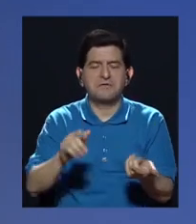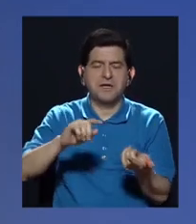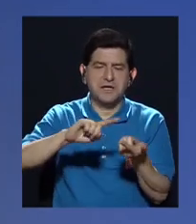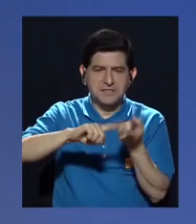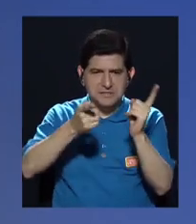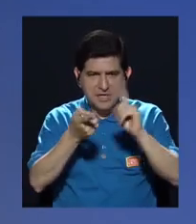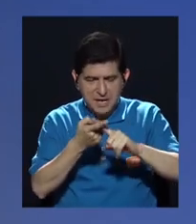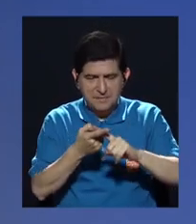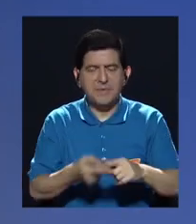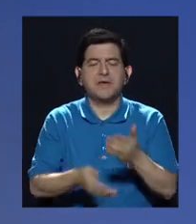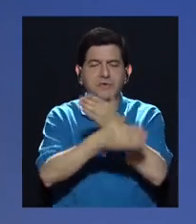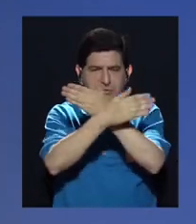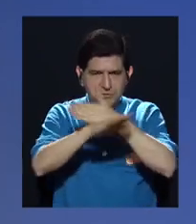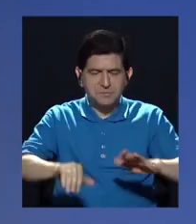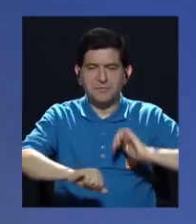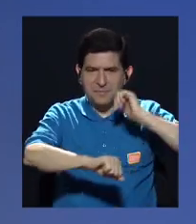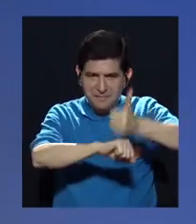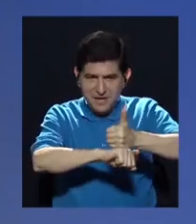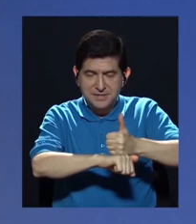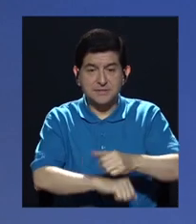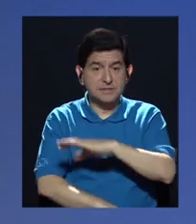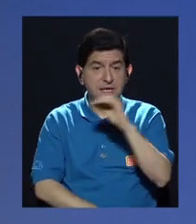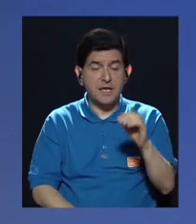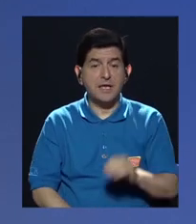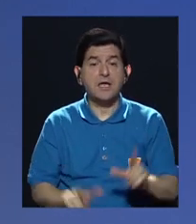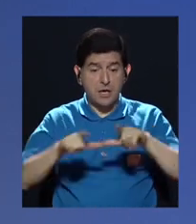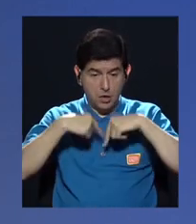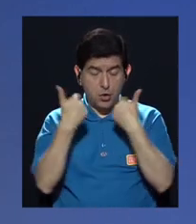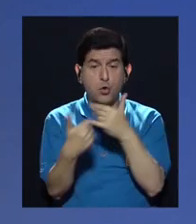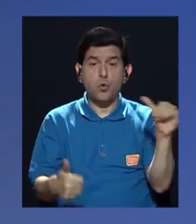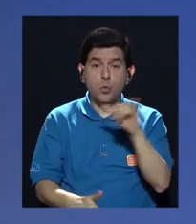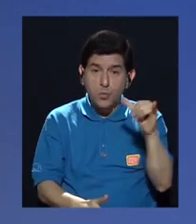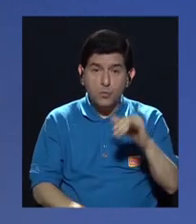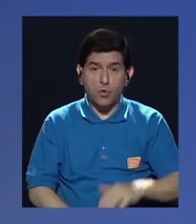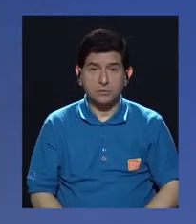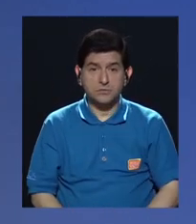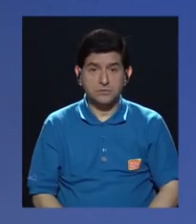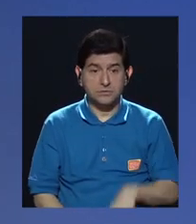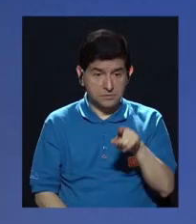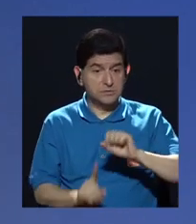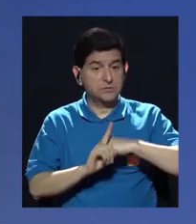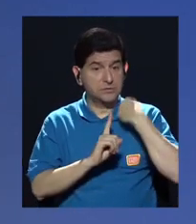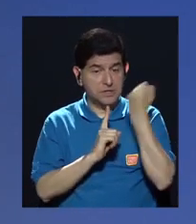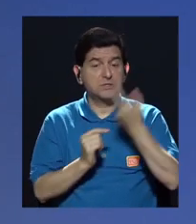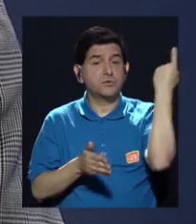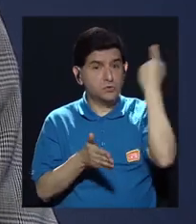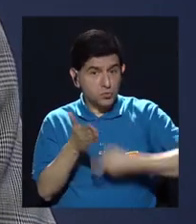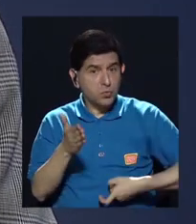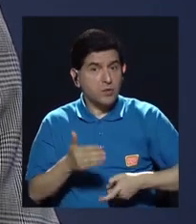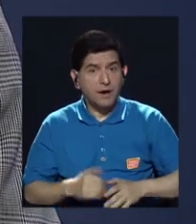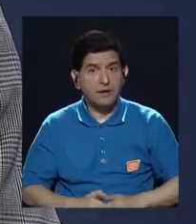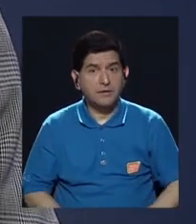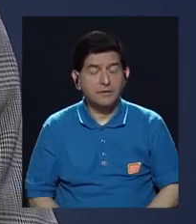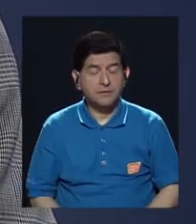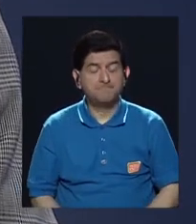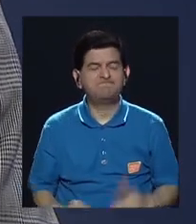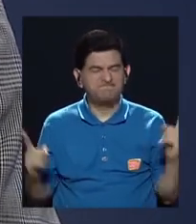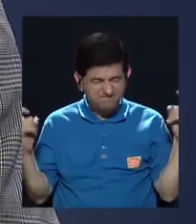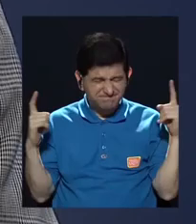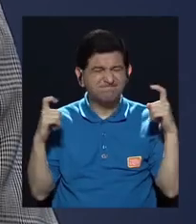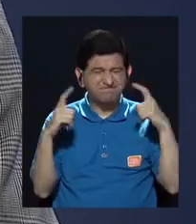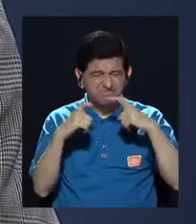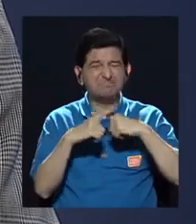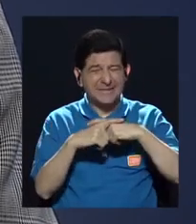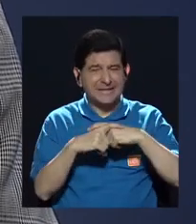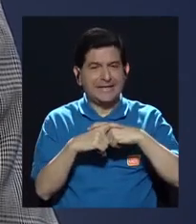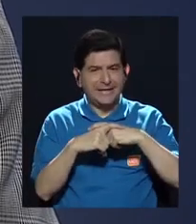dos amigos y buscar la paz, sino también entre esos bandos, porque era rudo eso, ¿eh? Muy rudo. Fue muy